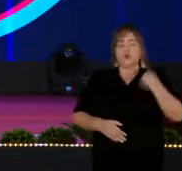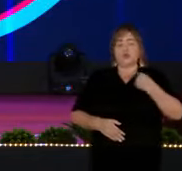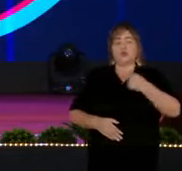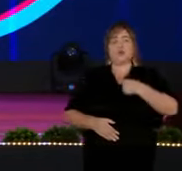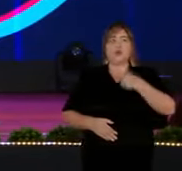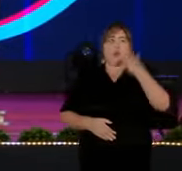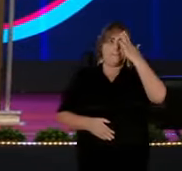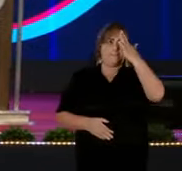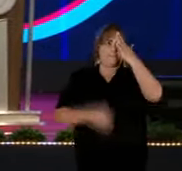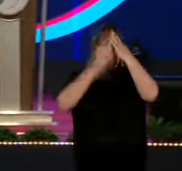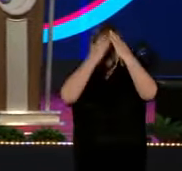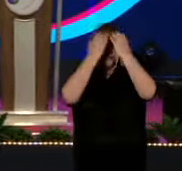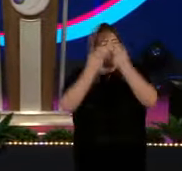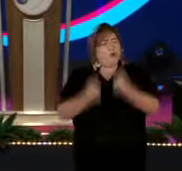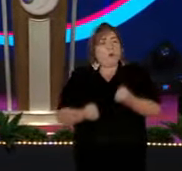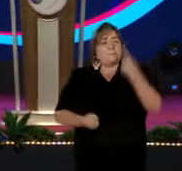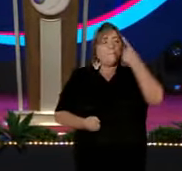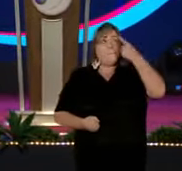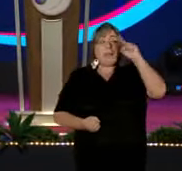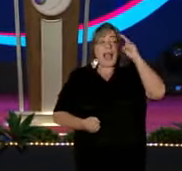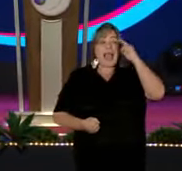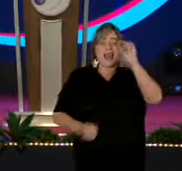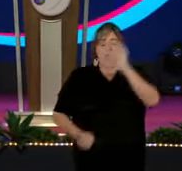para beneficio personal.